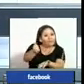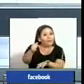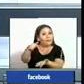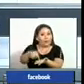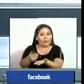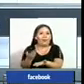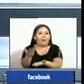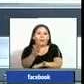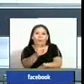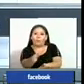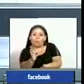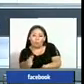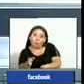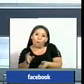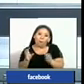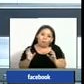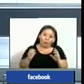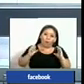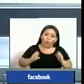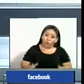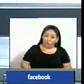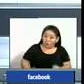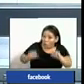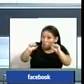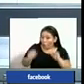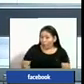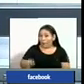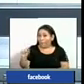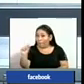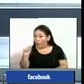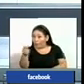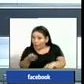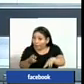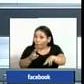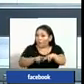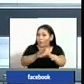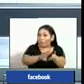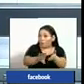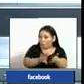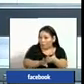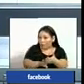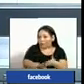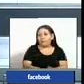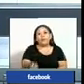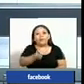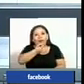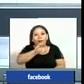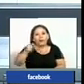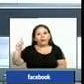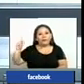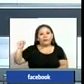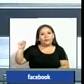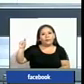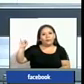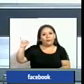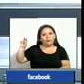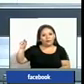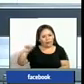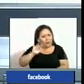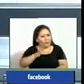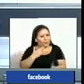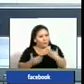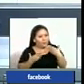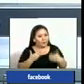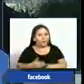sector y si el gobierno autorizaría en algún momento un incremento a la tarifa del pasaje. La periodista Tatiana Funes nos ha preparado este